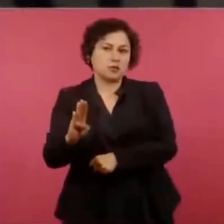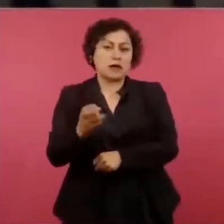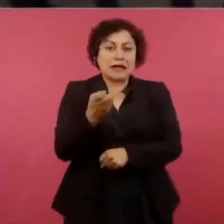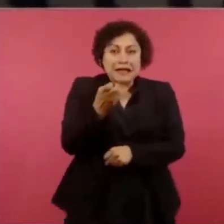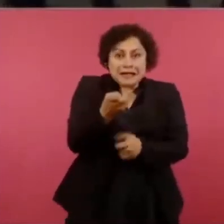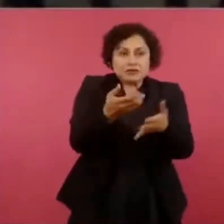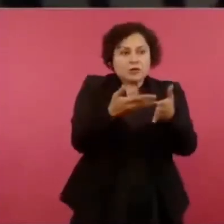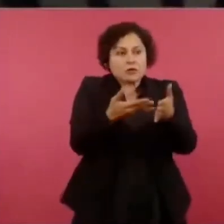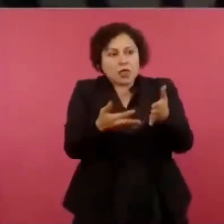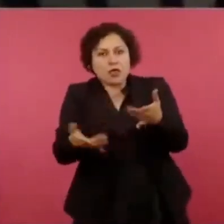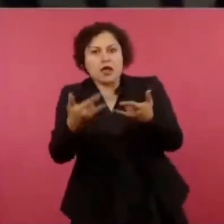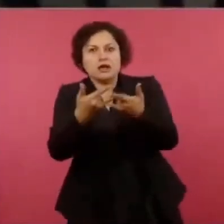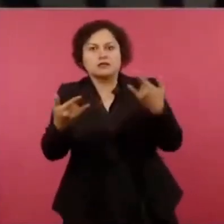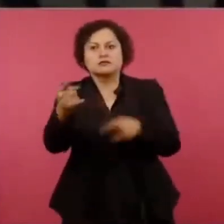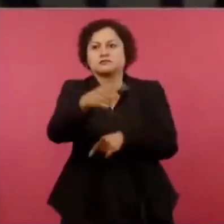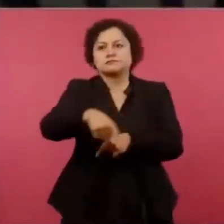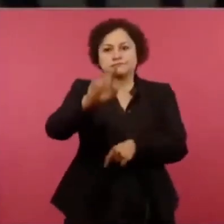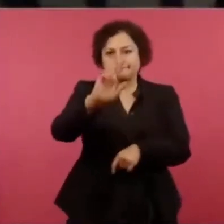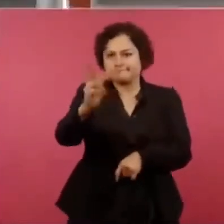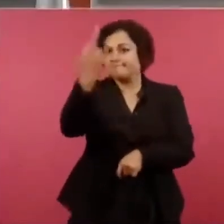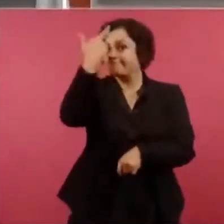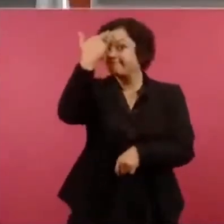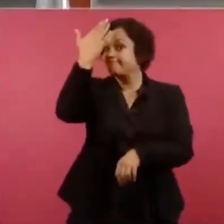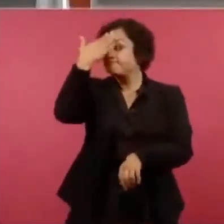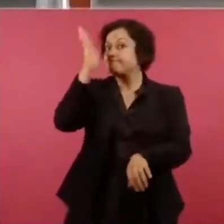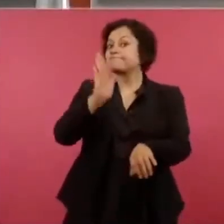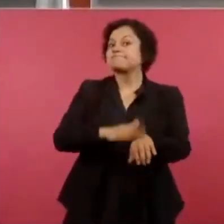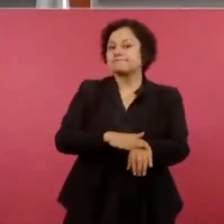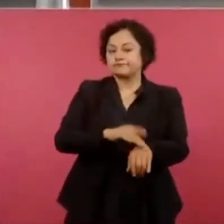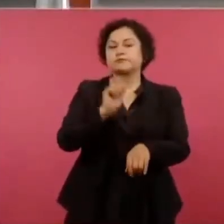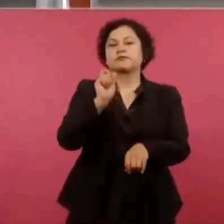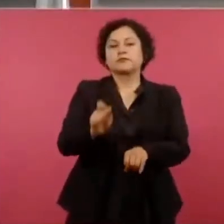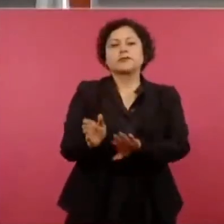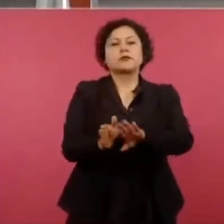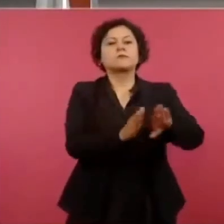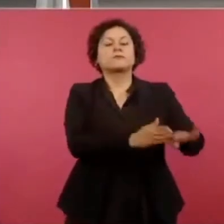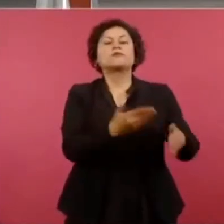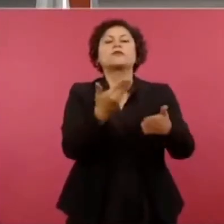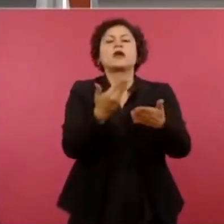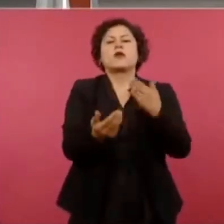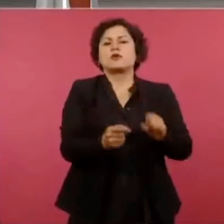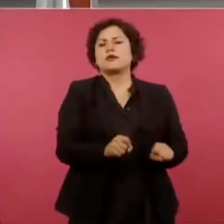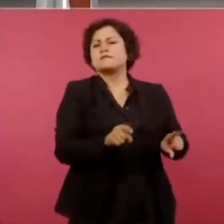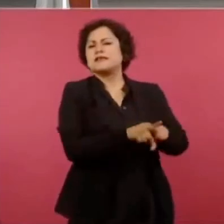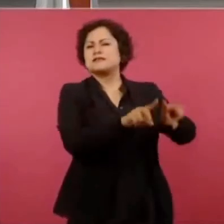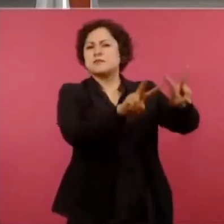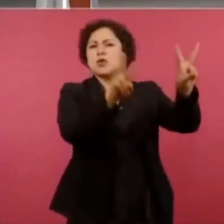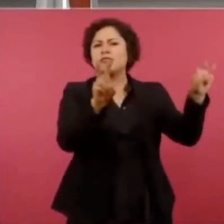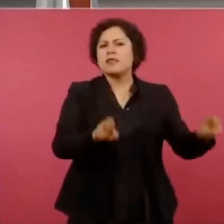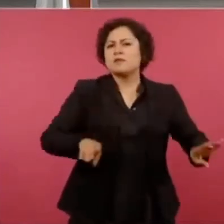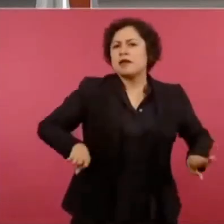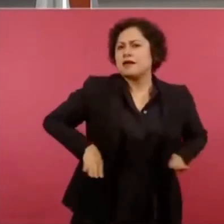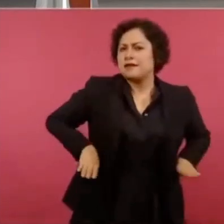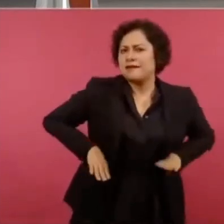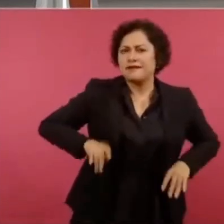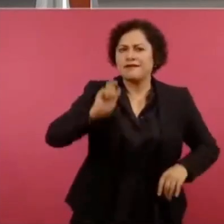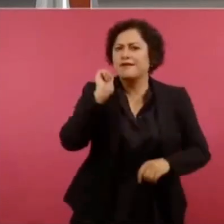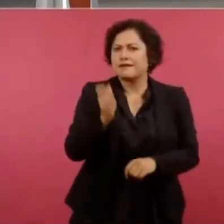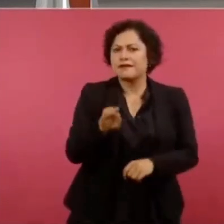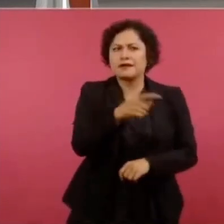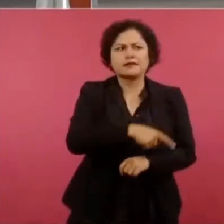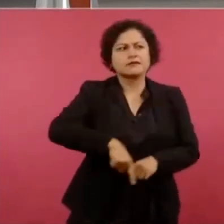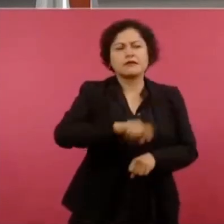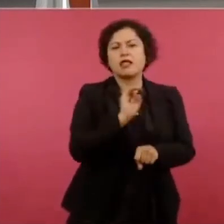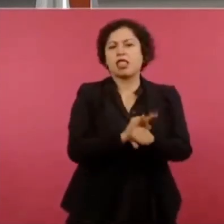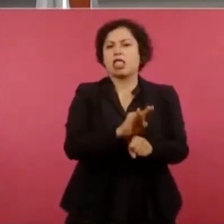Y regresando al tema del régimen de privilegios, que en realidad en el fondo quieren ocultar los abajo